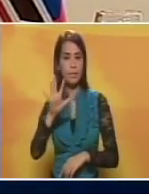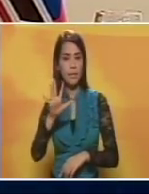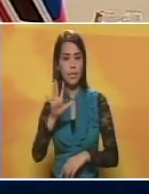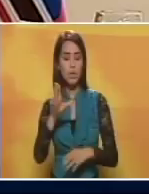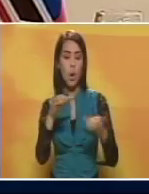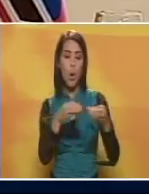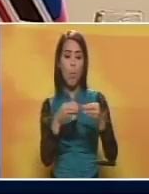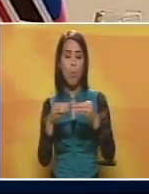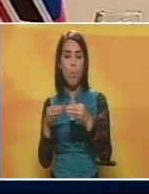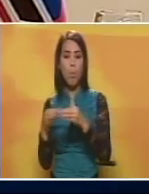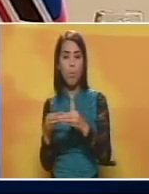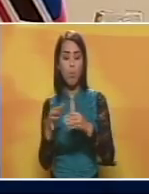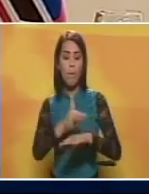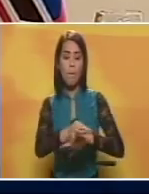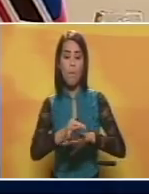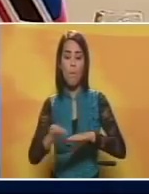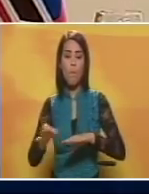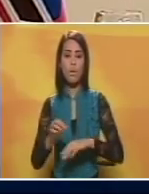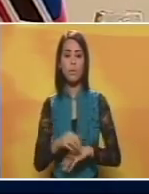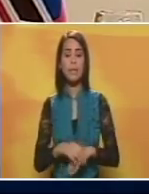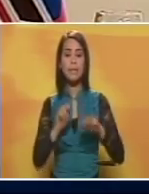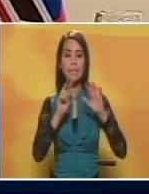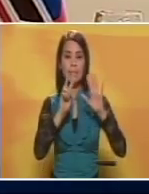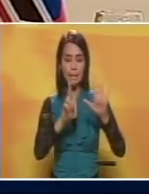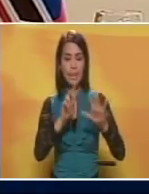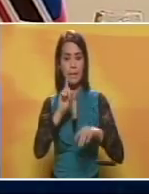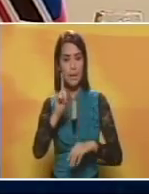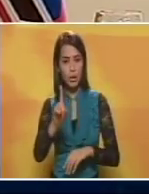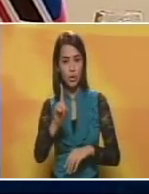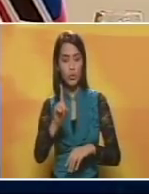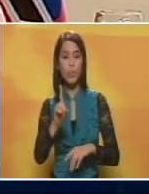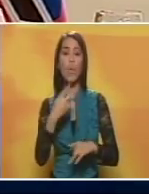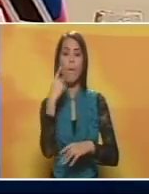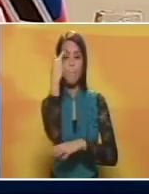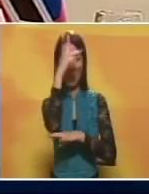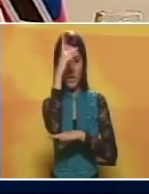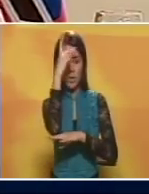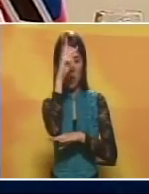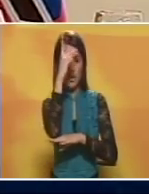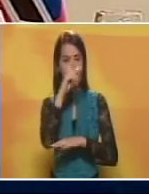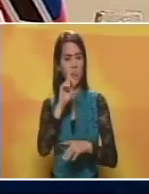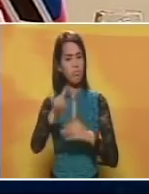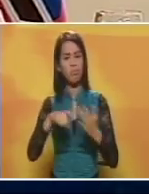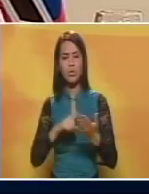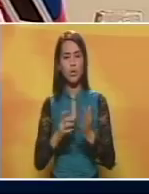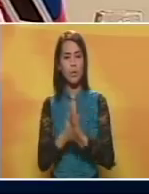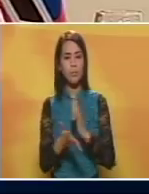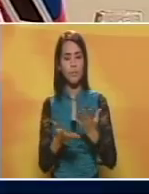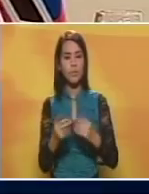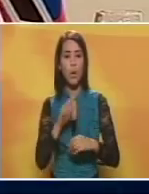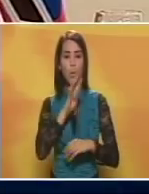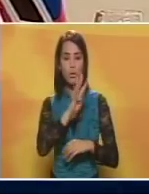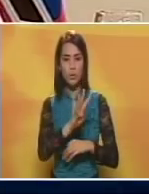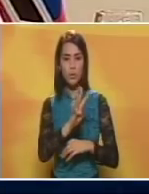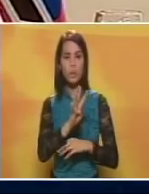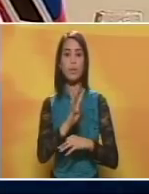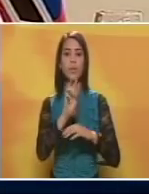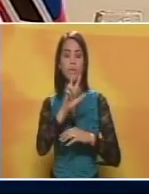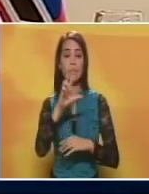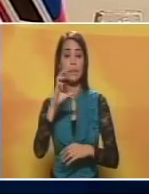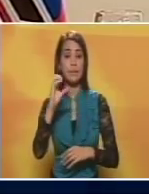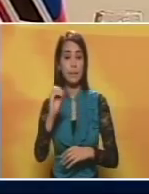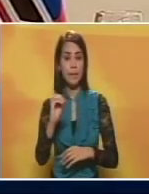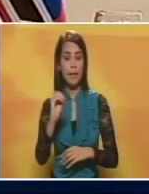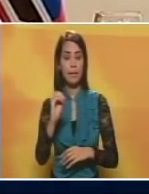juntas municipales y tenemos 71 juntas parroquiales, para un total de